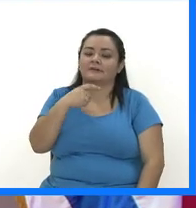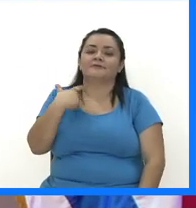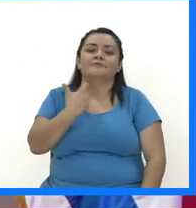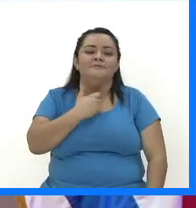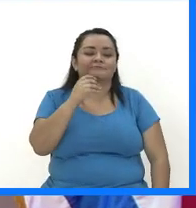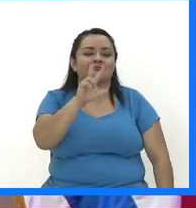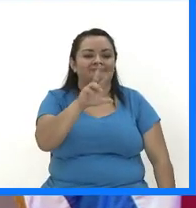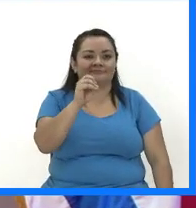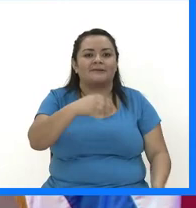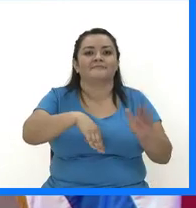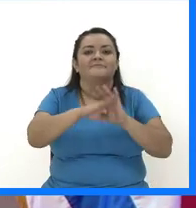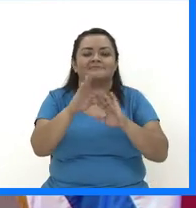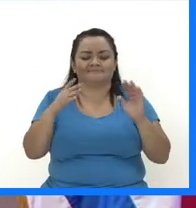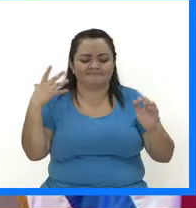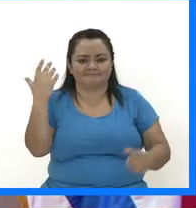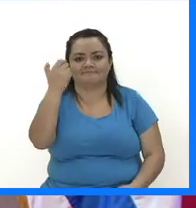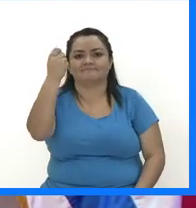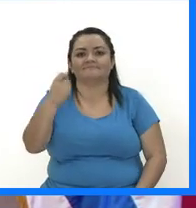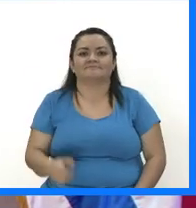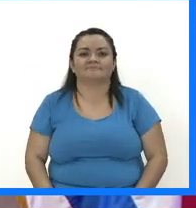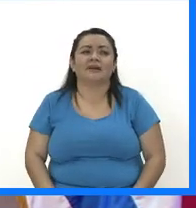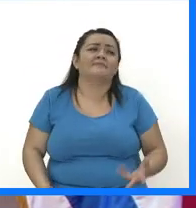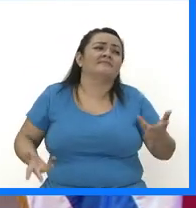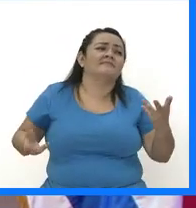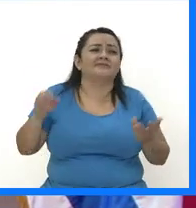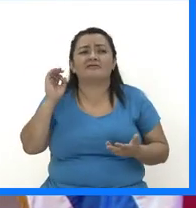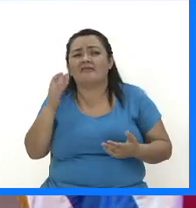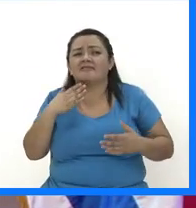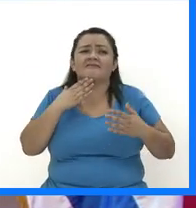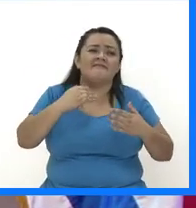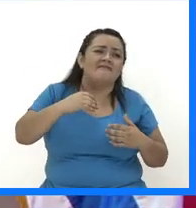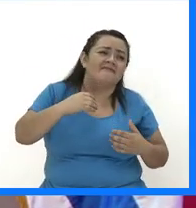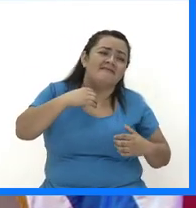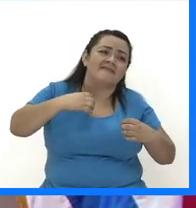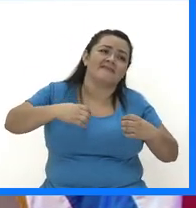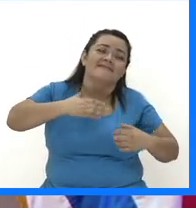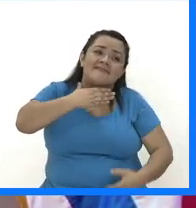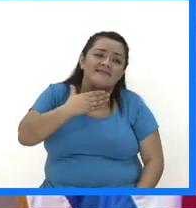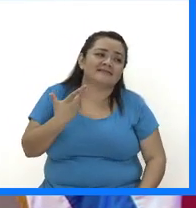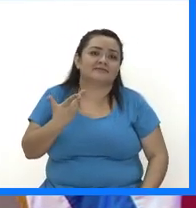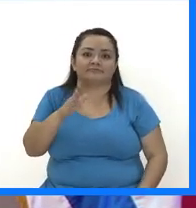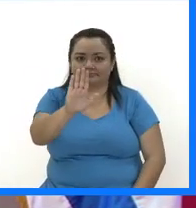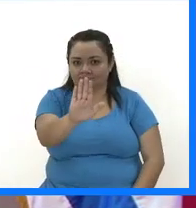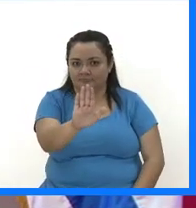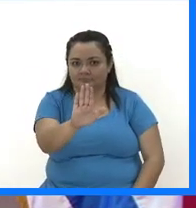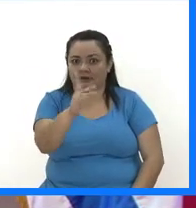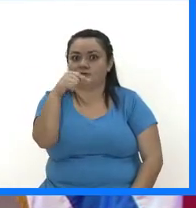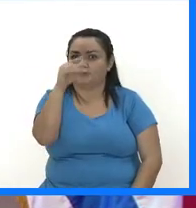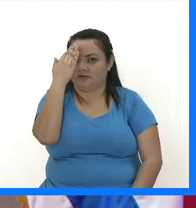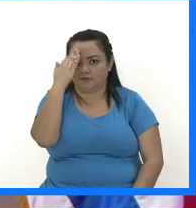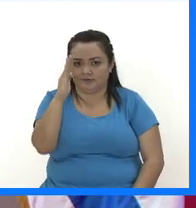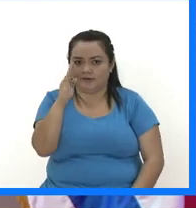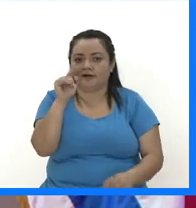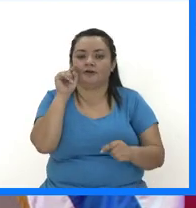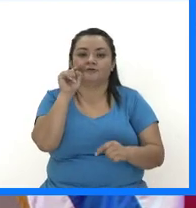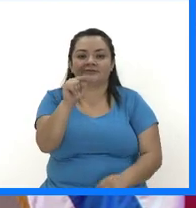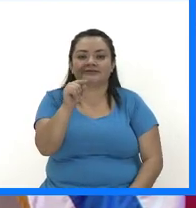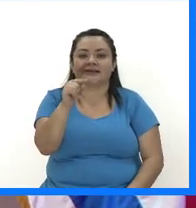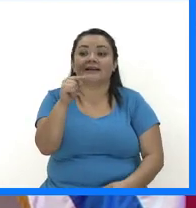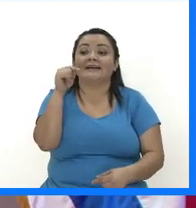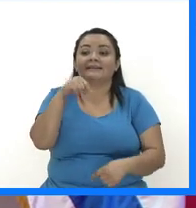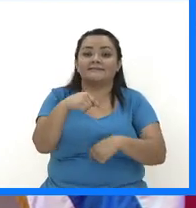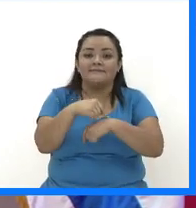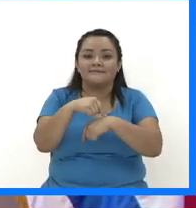tener 30 días más no es que pastor la cosa está mala la cosa está mal o para los que no creen para los que no saben para aquellos que